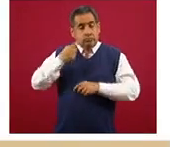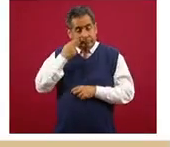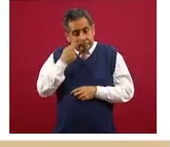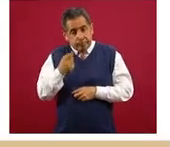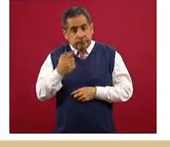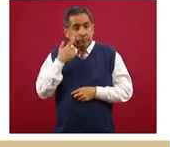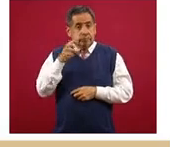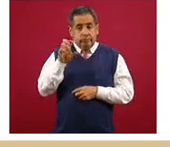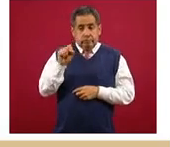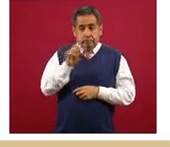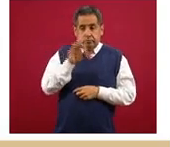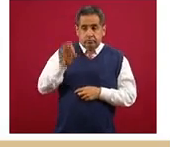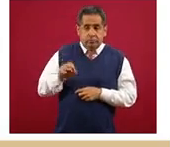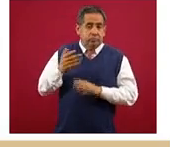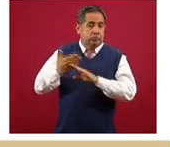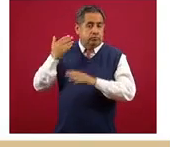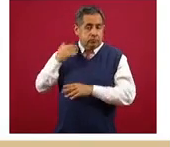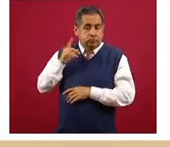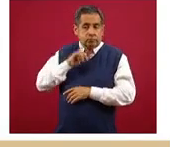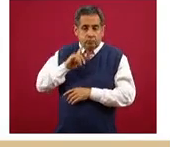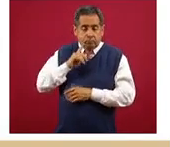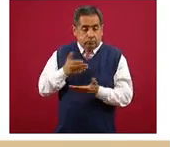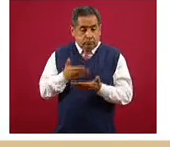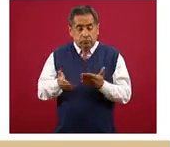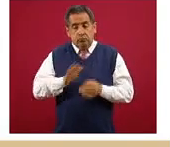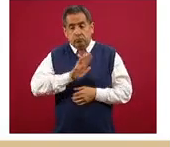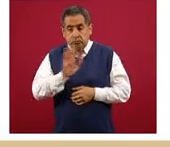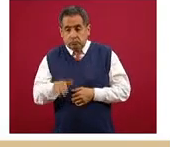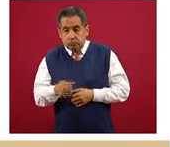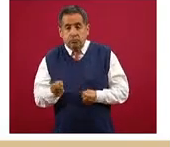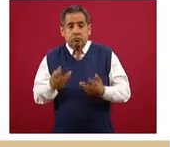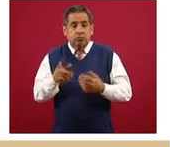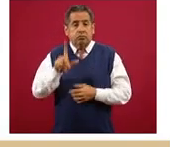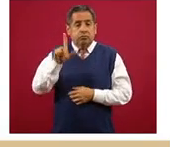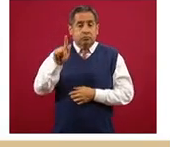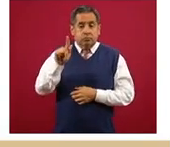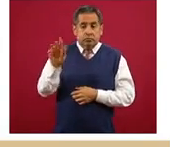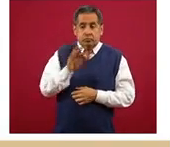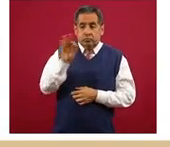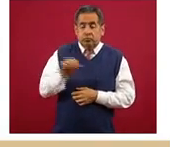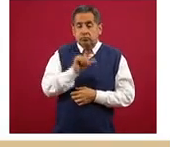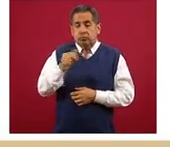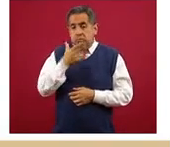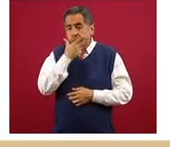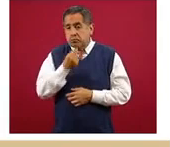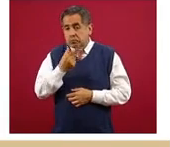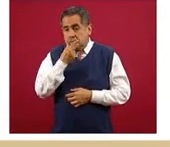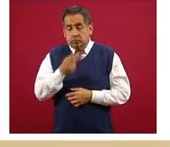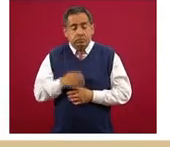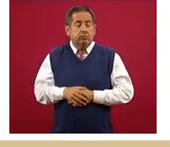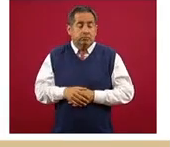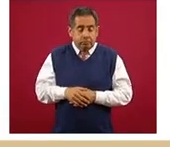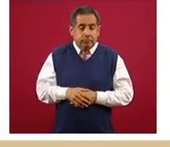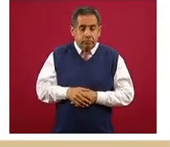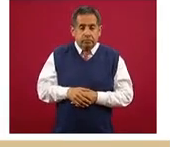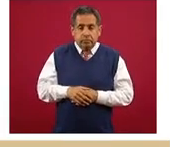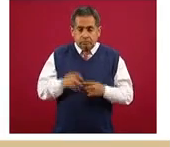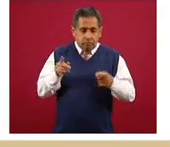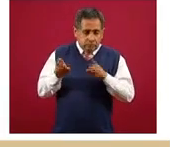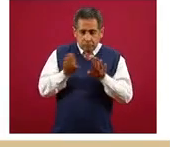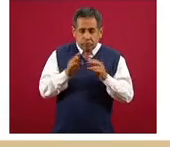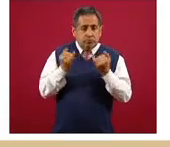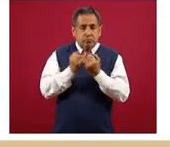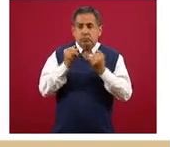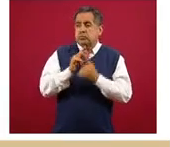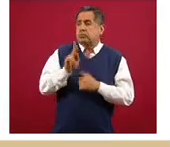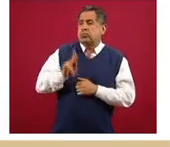el 60% eran mujeres, en defunciones el 70% son hombres. Aquí sí tenemos una similitud a lo que vemos